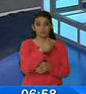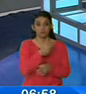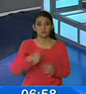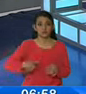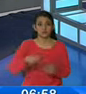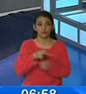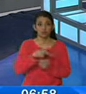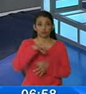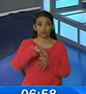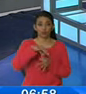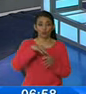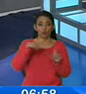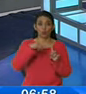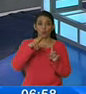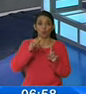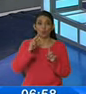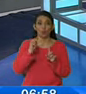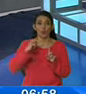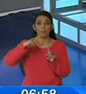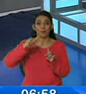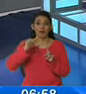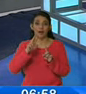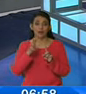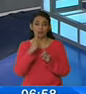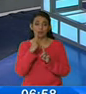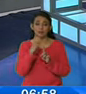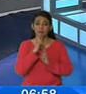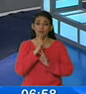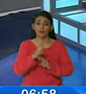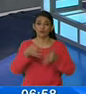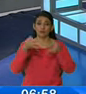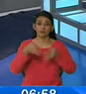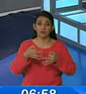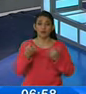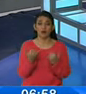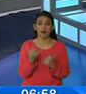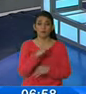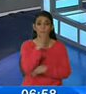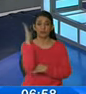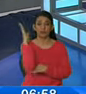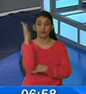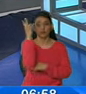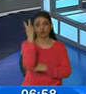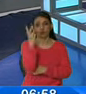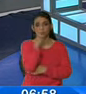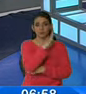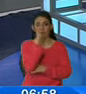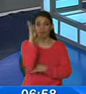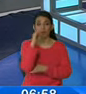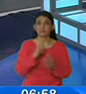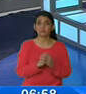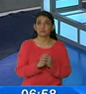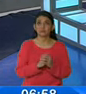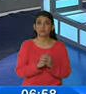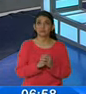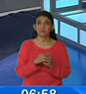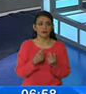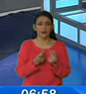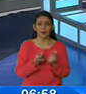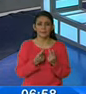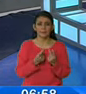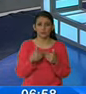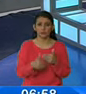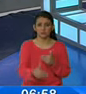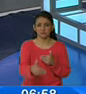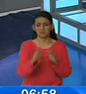Pozo, el presidente del CNE, pues se estaría dando datos oficiales al mediodía de hoy, ¿no? Así es, ha habido bastante rapidez en